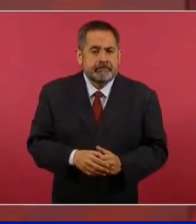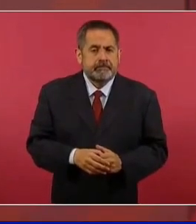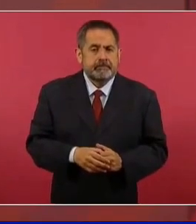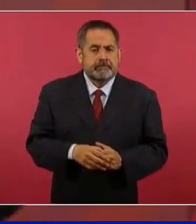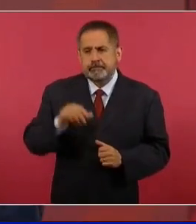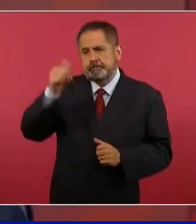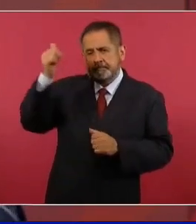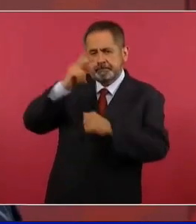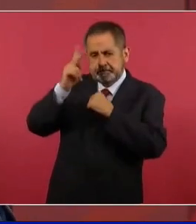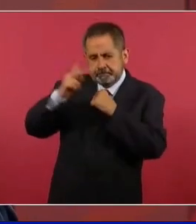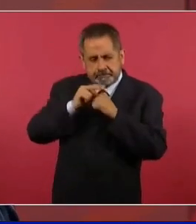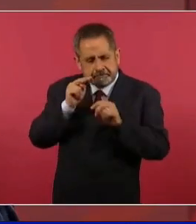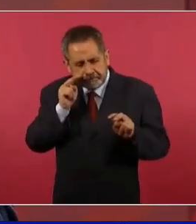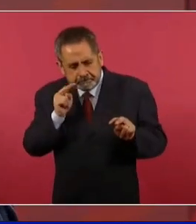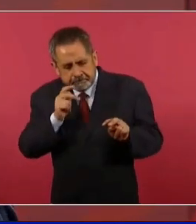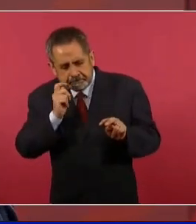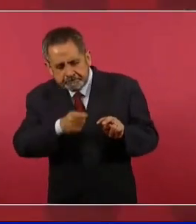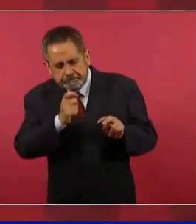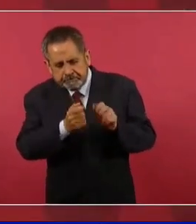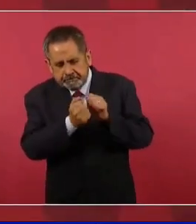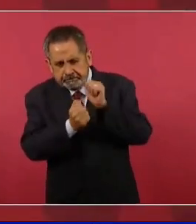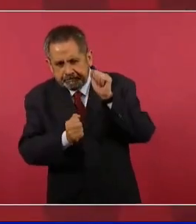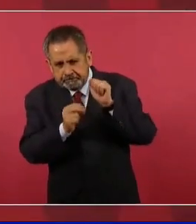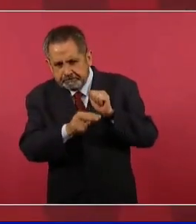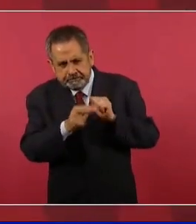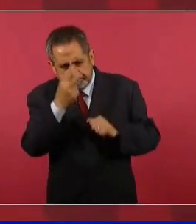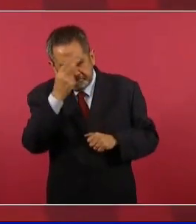en el extranjero.